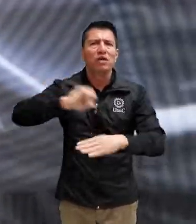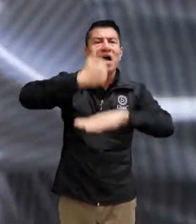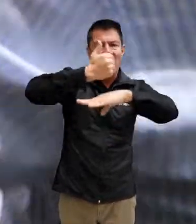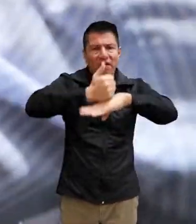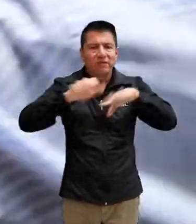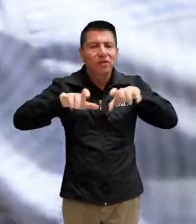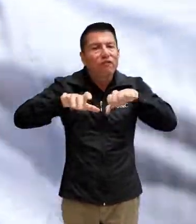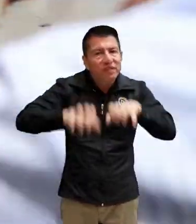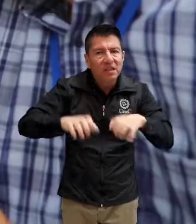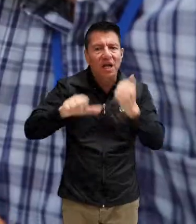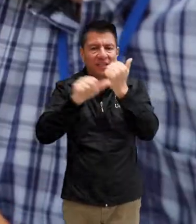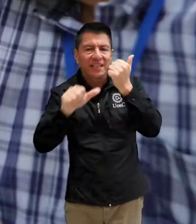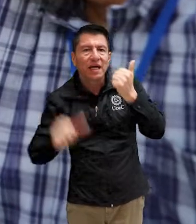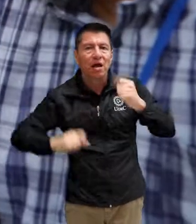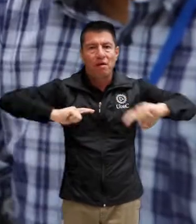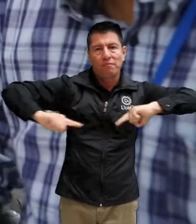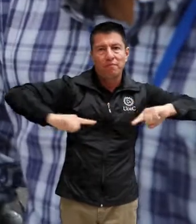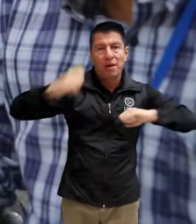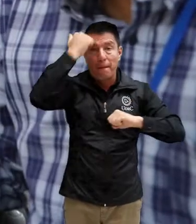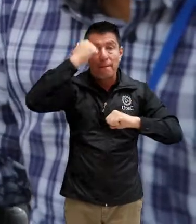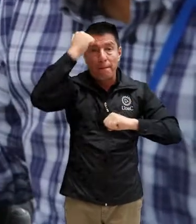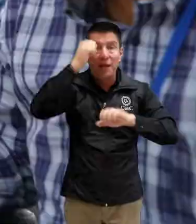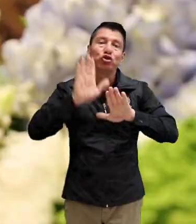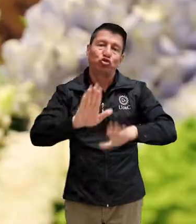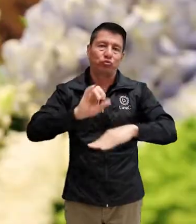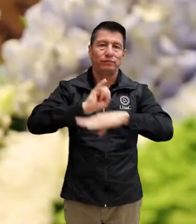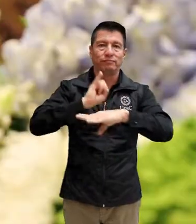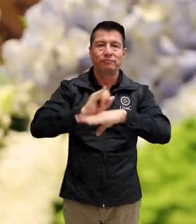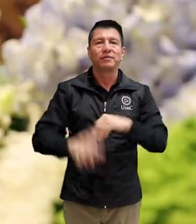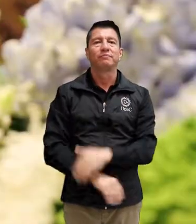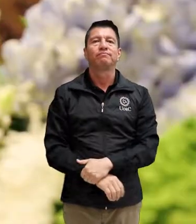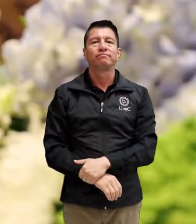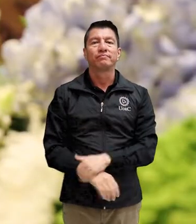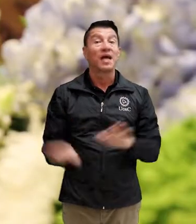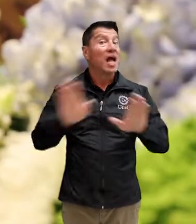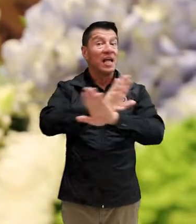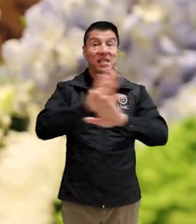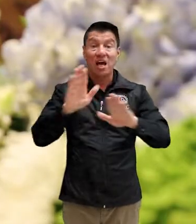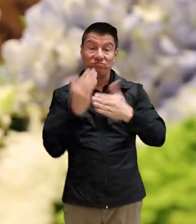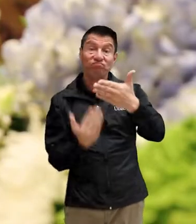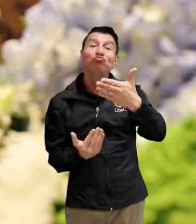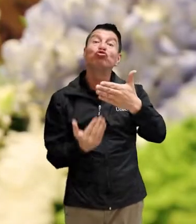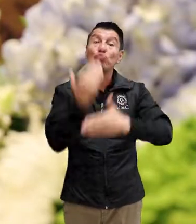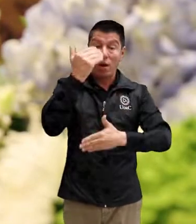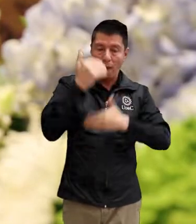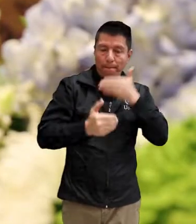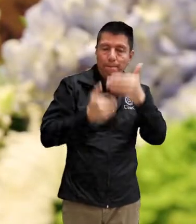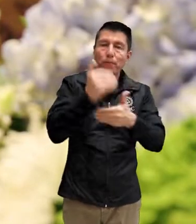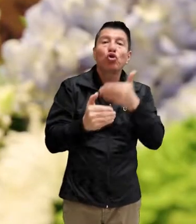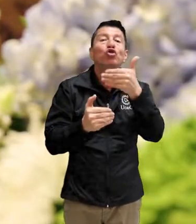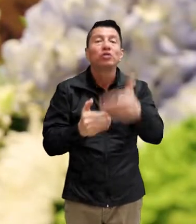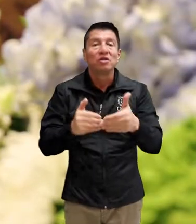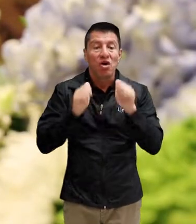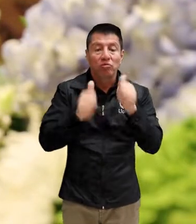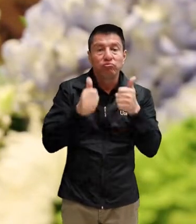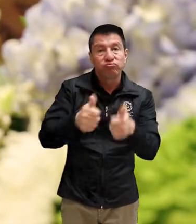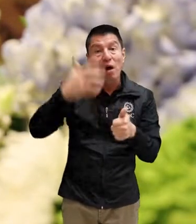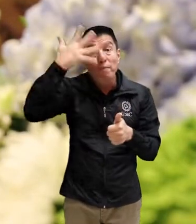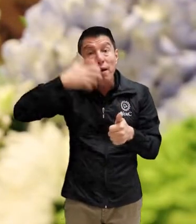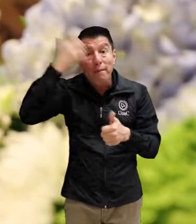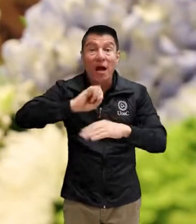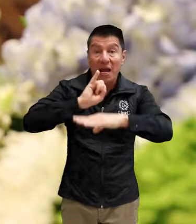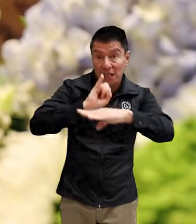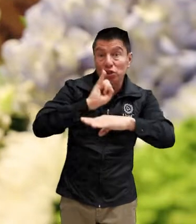decanos, administrativos y docentes de la institución. Hemos hecho el lanzamiento del proceso de autoevaluación institucional y de